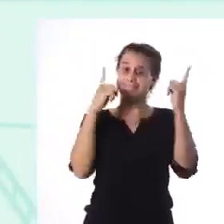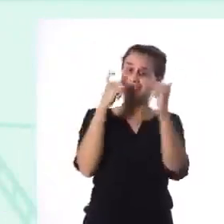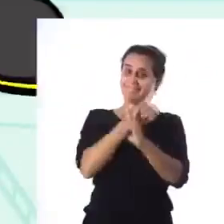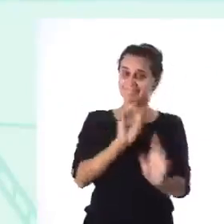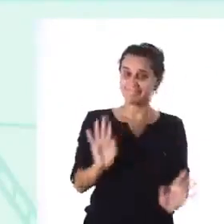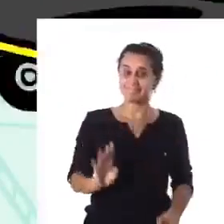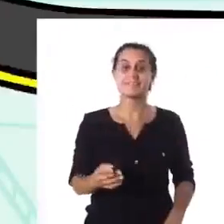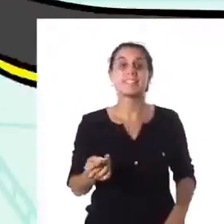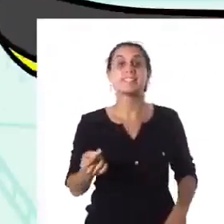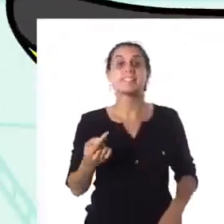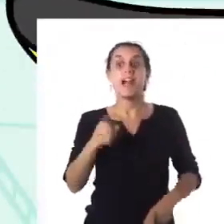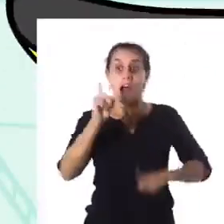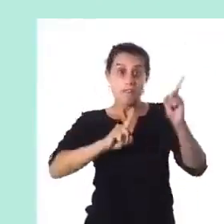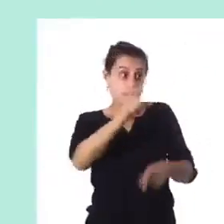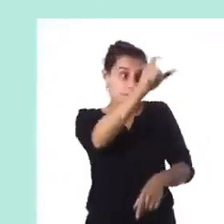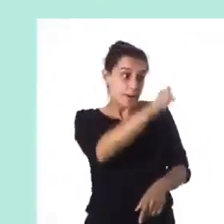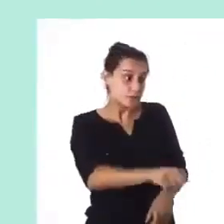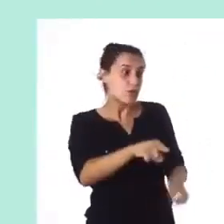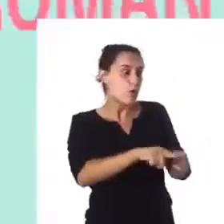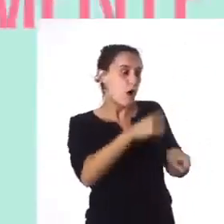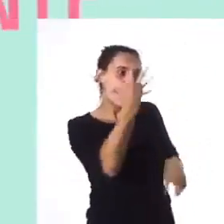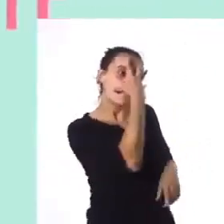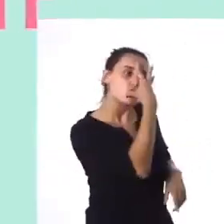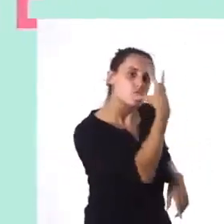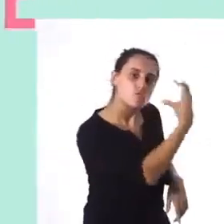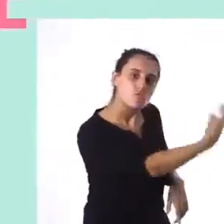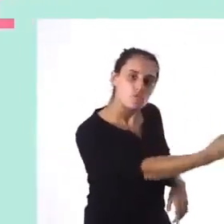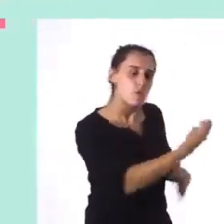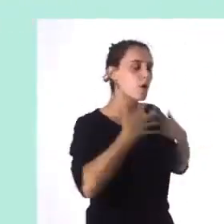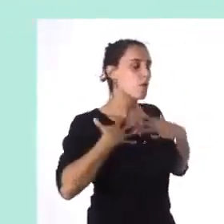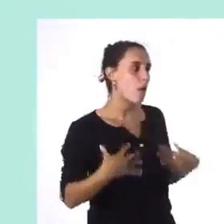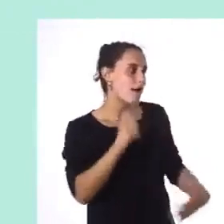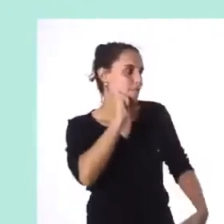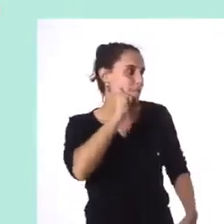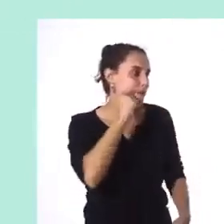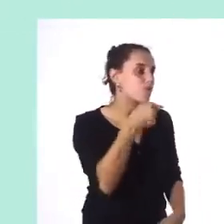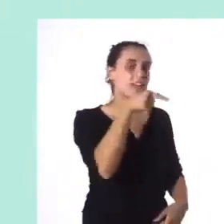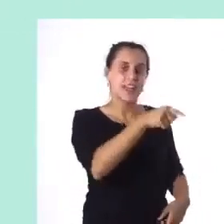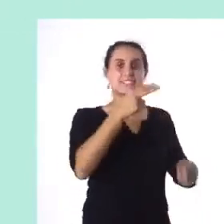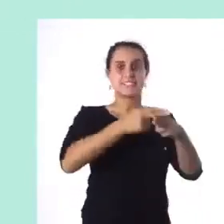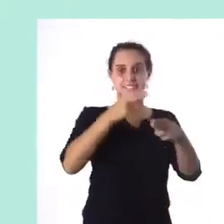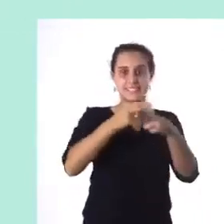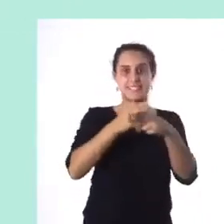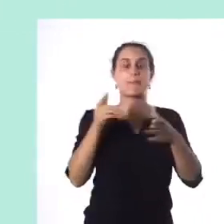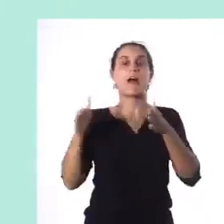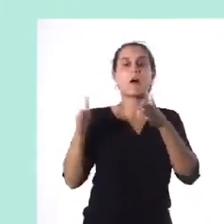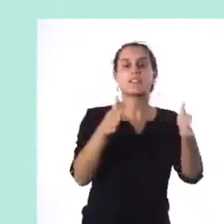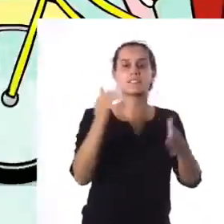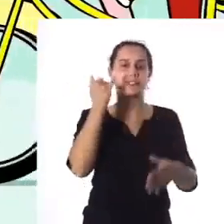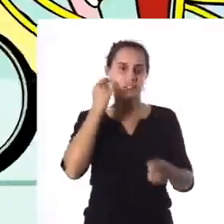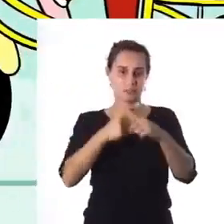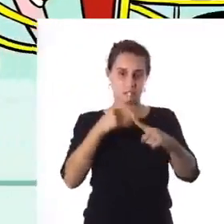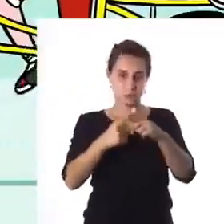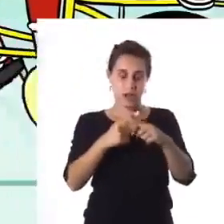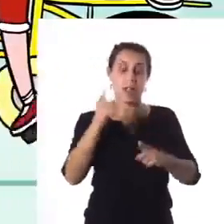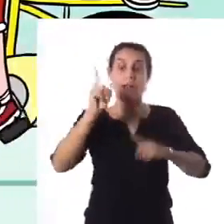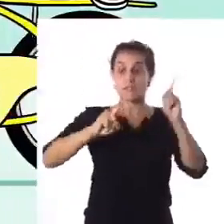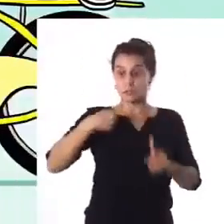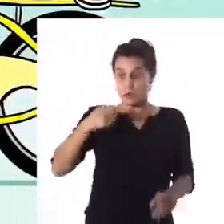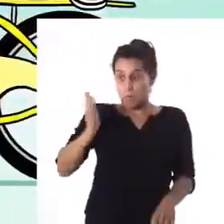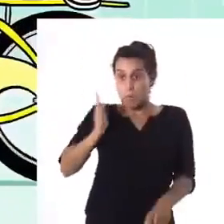inconvenientes. A el quien te atrae física y románticamente se le llama orientación sexual. Las chicas que se